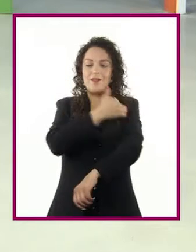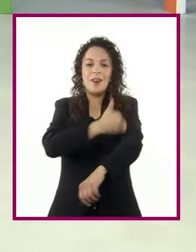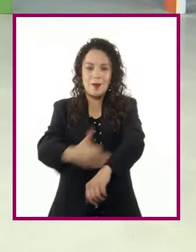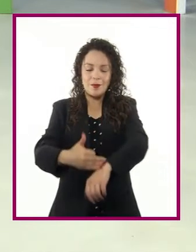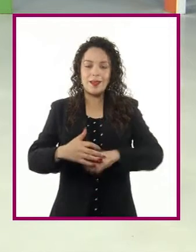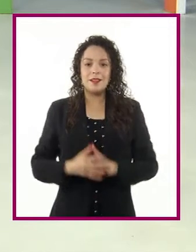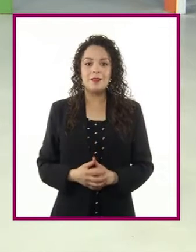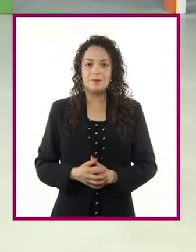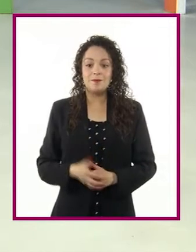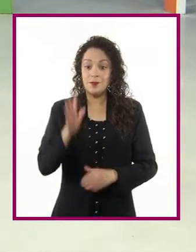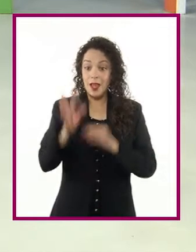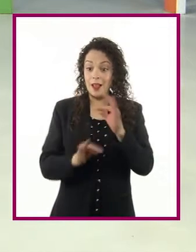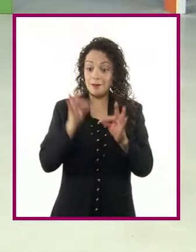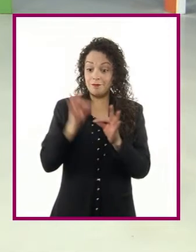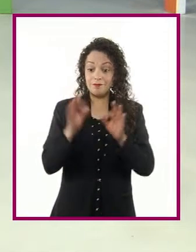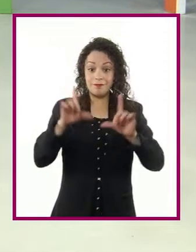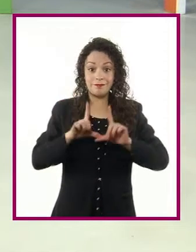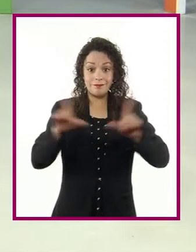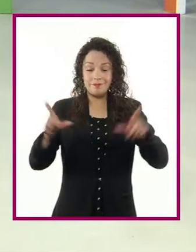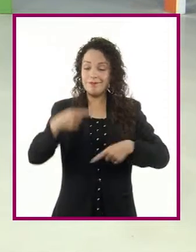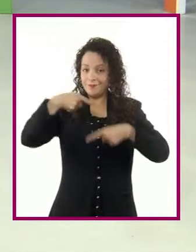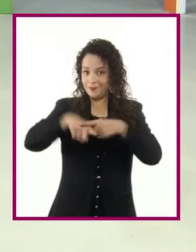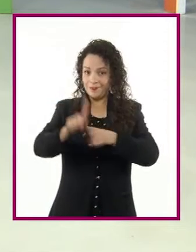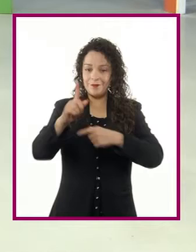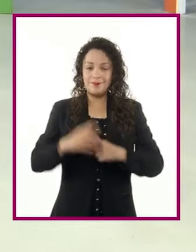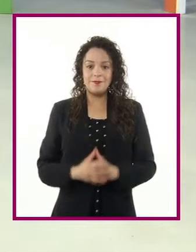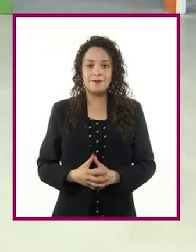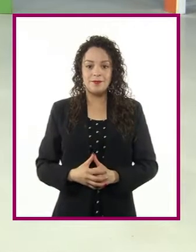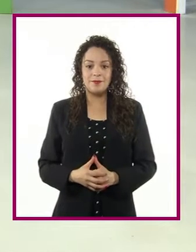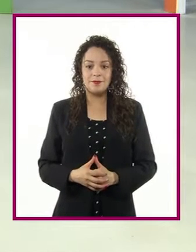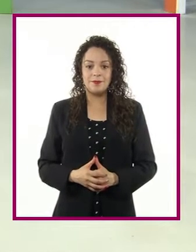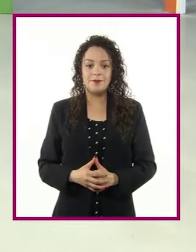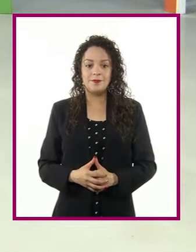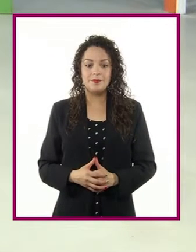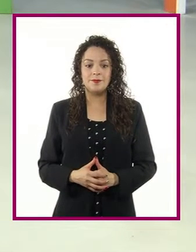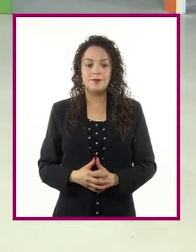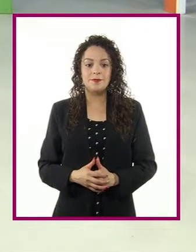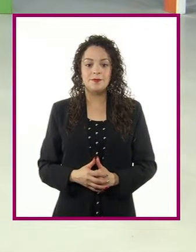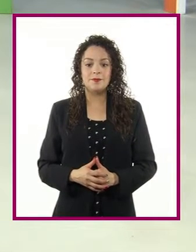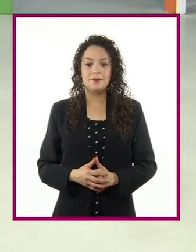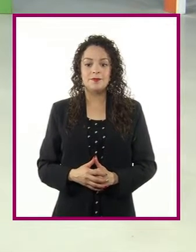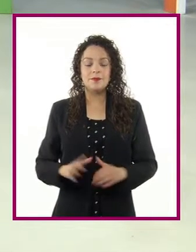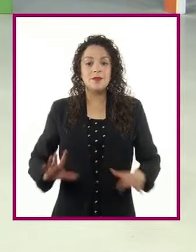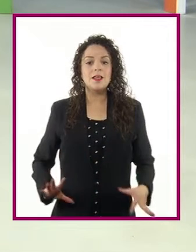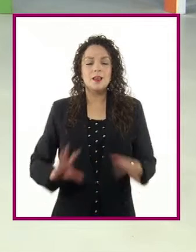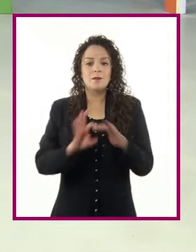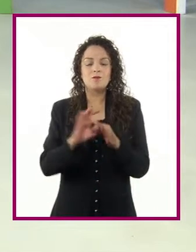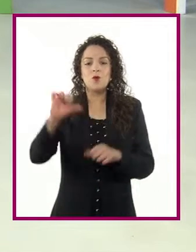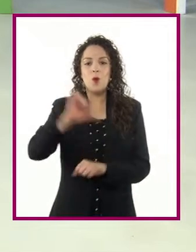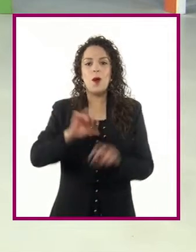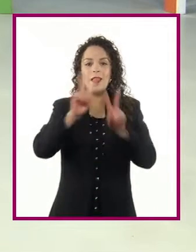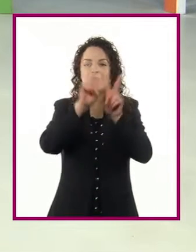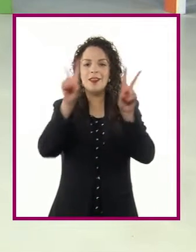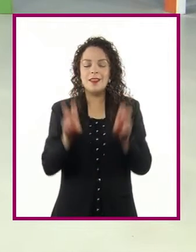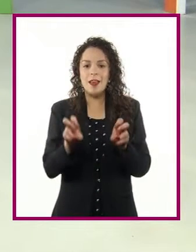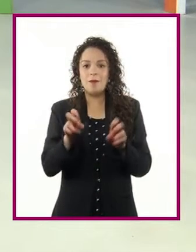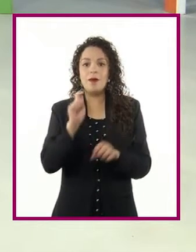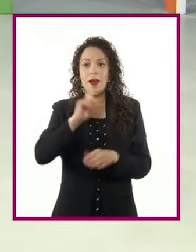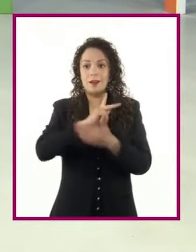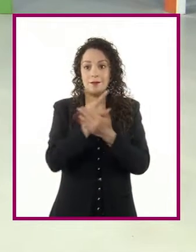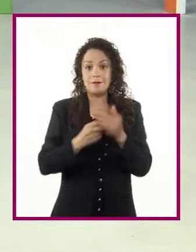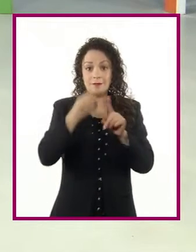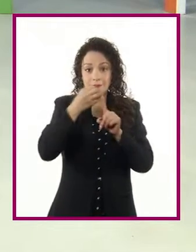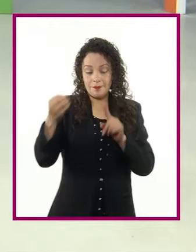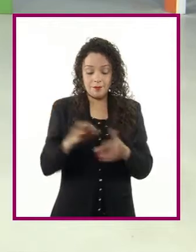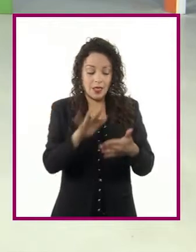Si ya están listas y listos, ¡comenzamos! Relacionado con el tema de hoy, en nuestra sesión